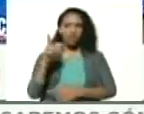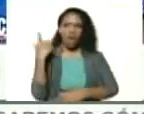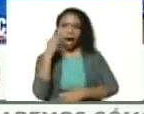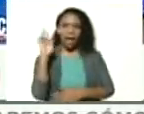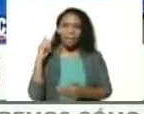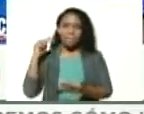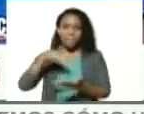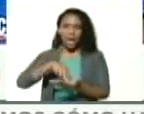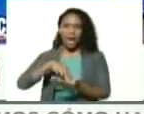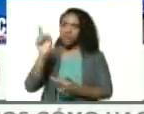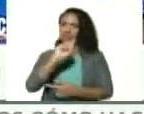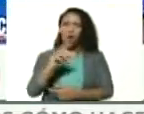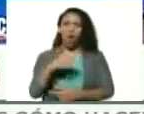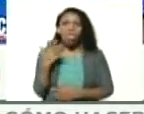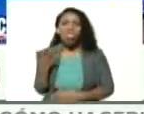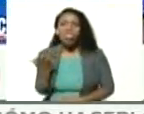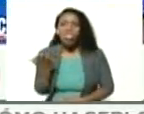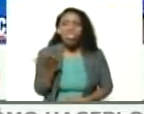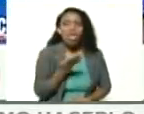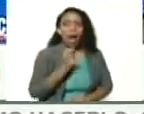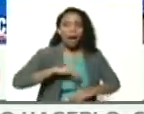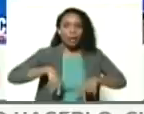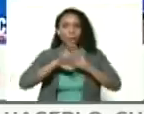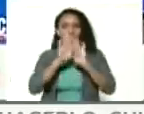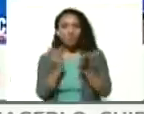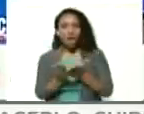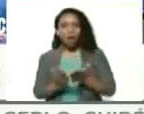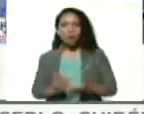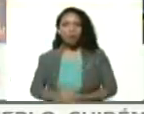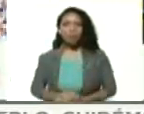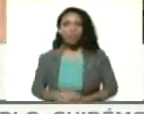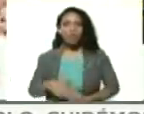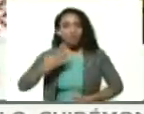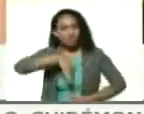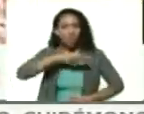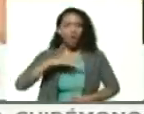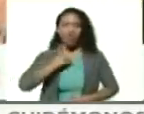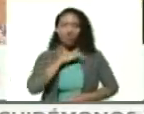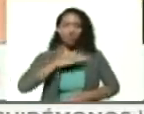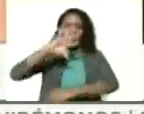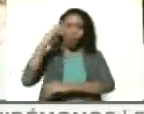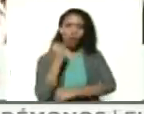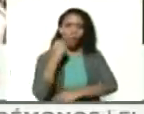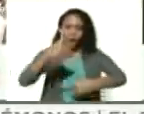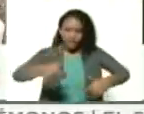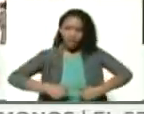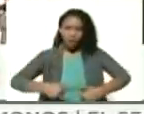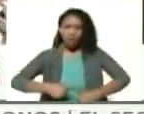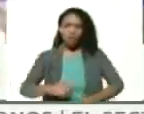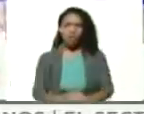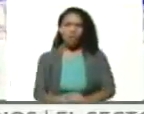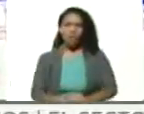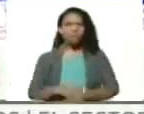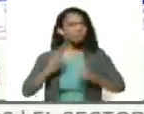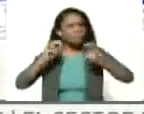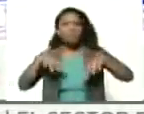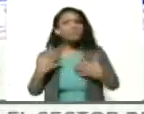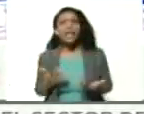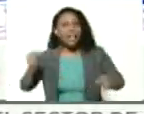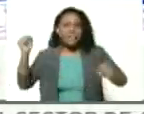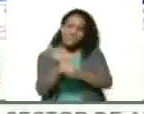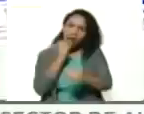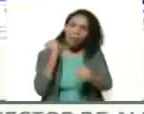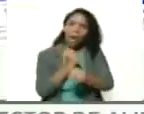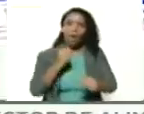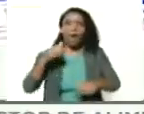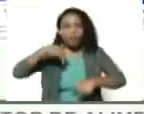pie y no le mendiga a nadie en este mundo. Todo lo logramos con esfuerzo, producto del trabajo del